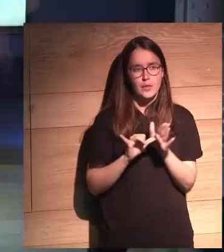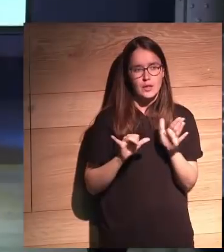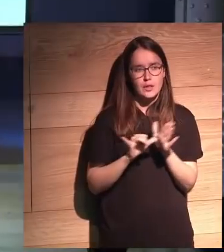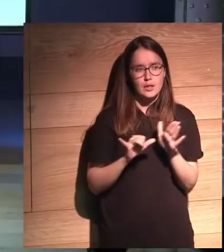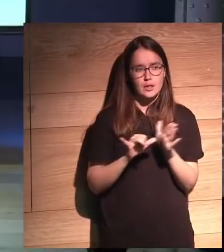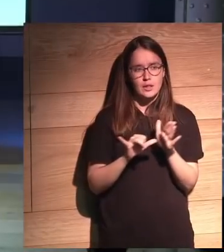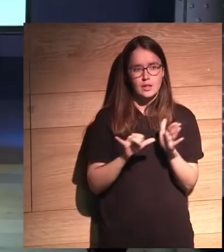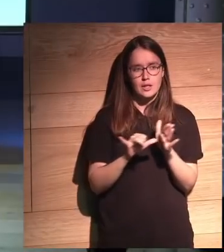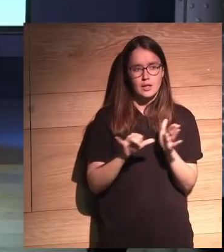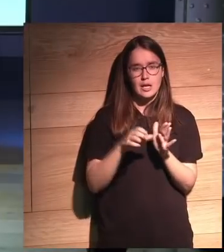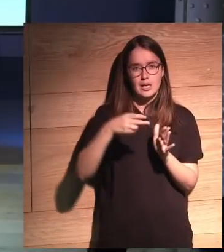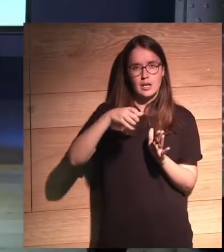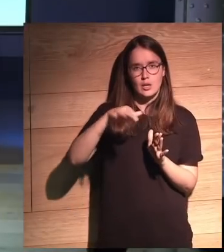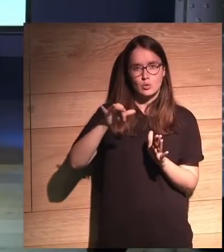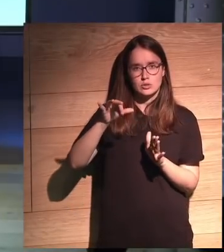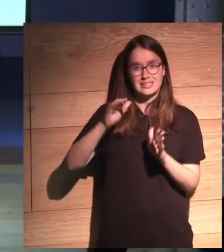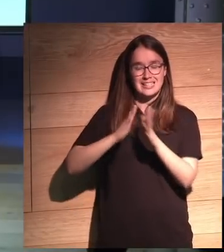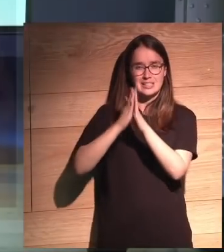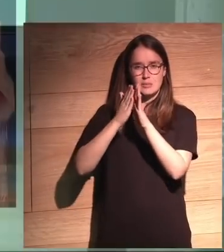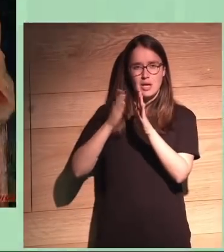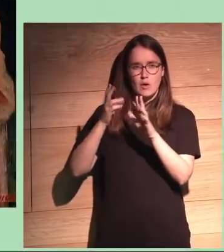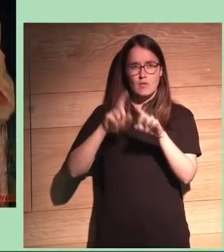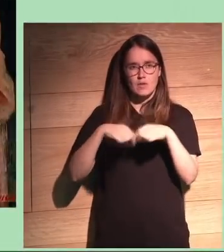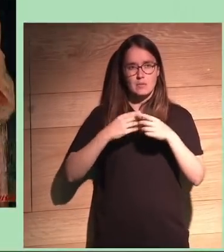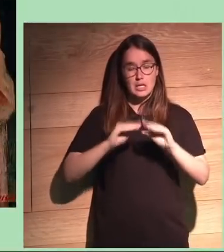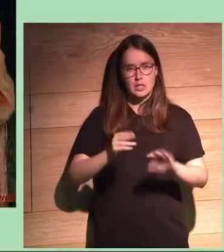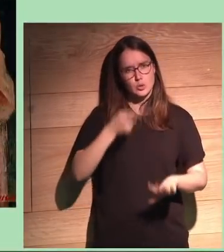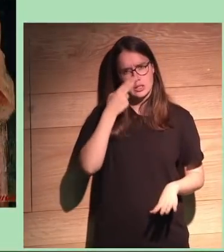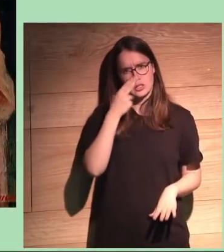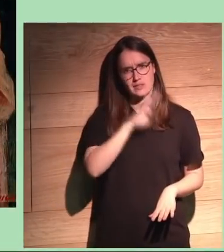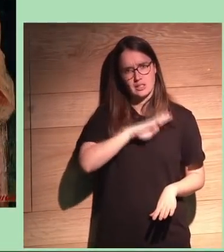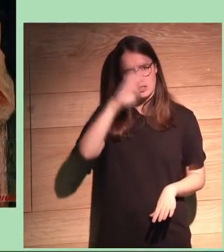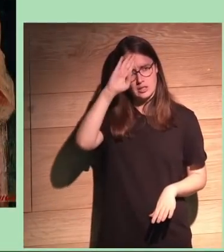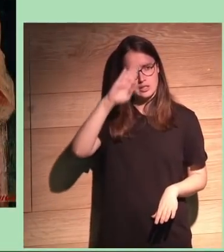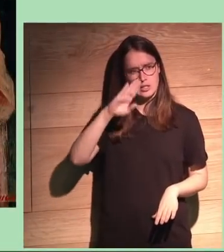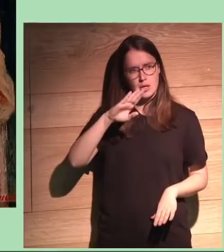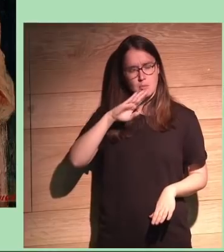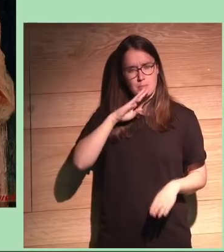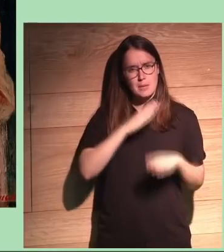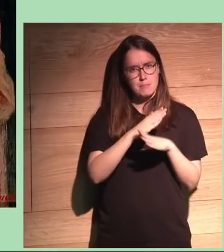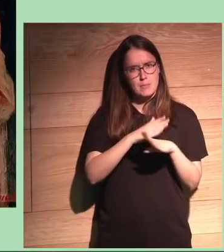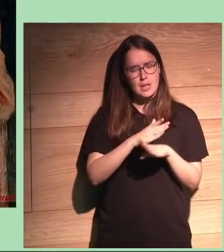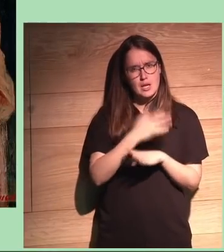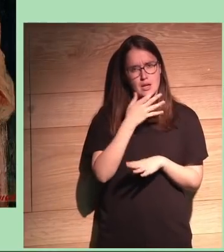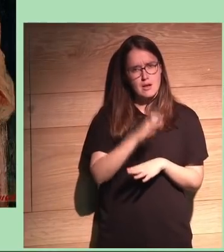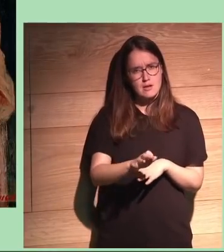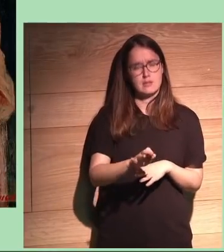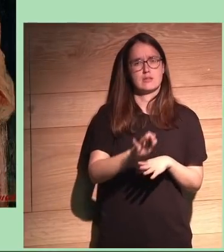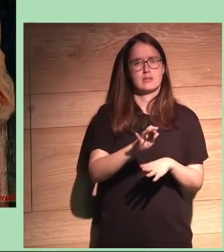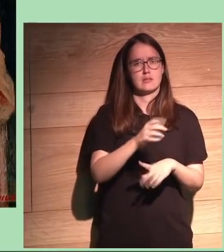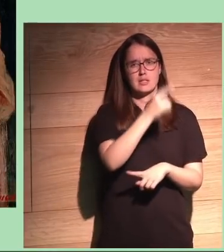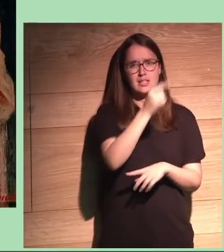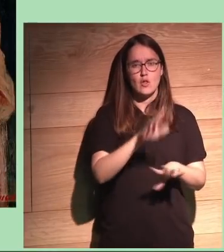al neosantisme, proviene de una familia muy interesante. Su padre era un ebanista, diseñador de